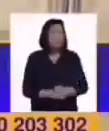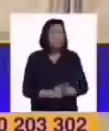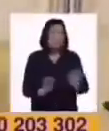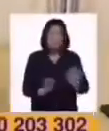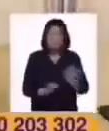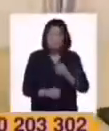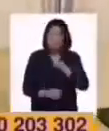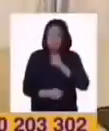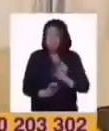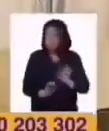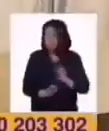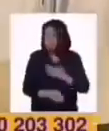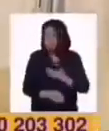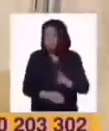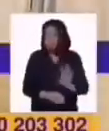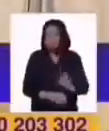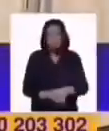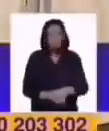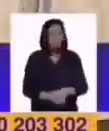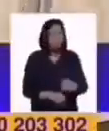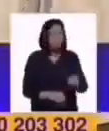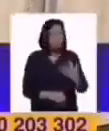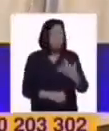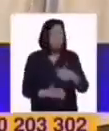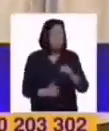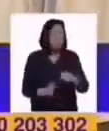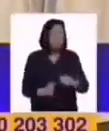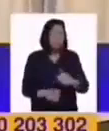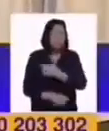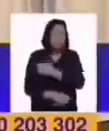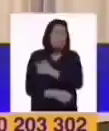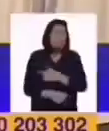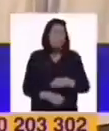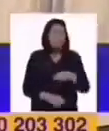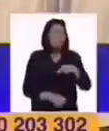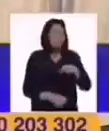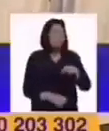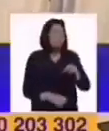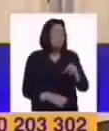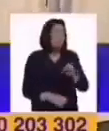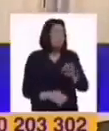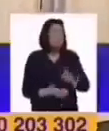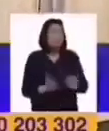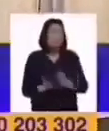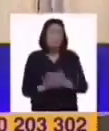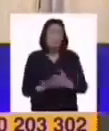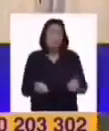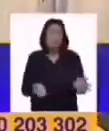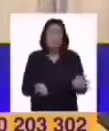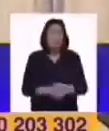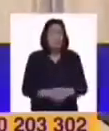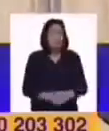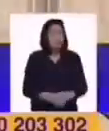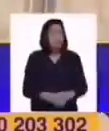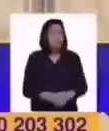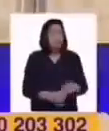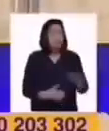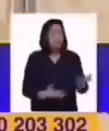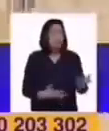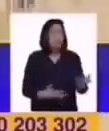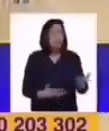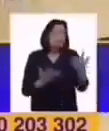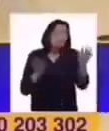no tenía ningún dolor bueno nos dijeron que iba a hacer las vacunas veces pero lamentablemente no ha sido así